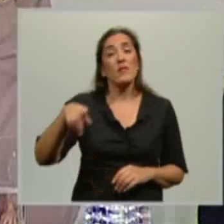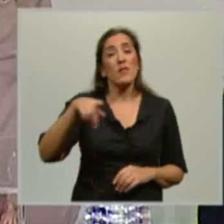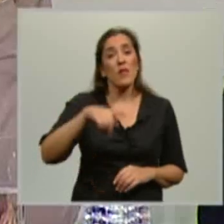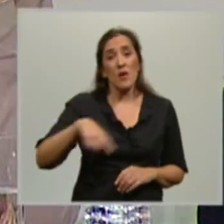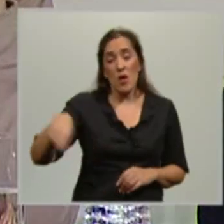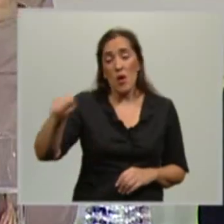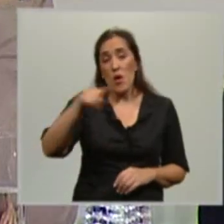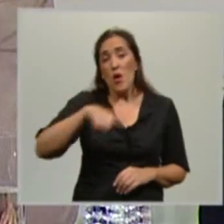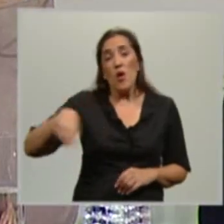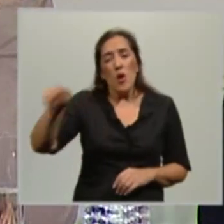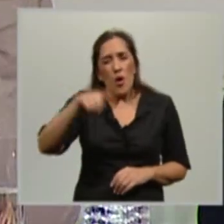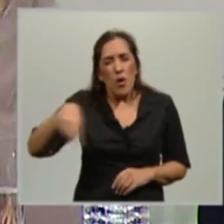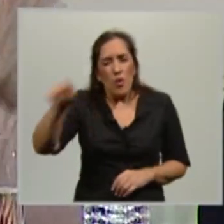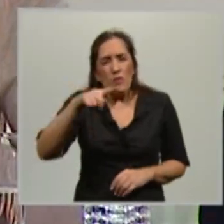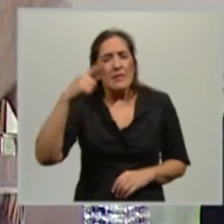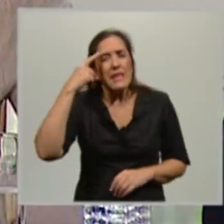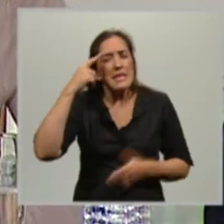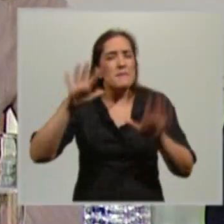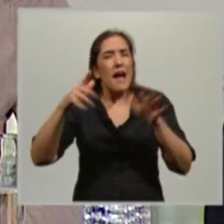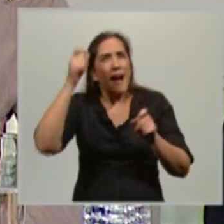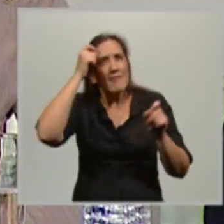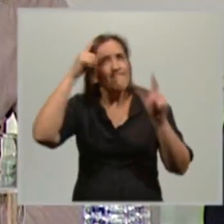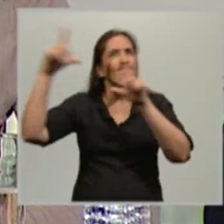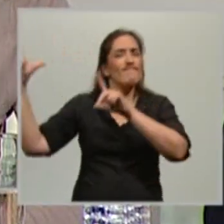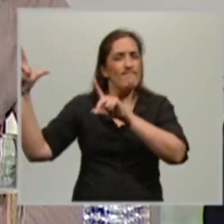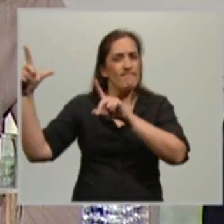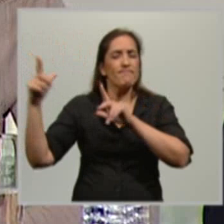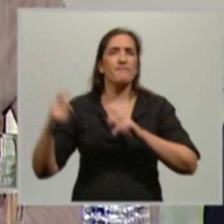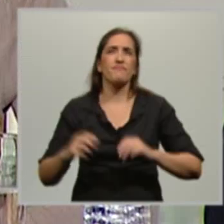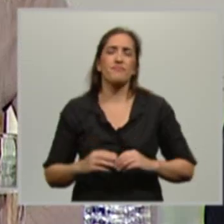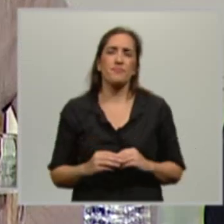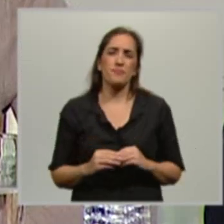Para que ustedes tengan una idea